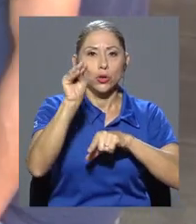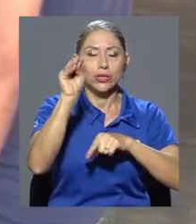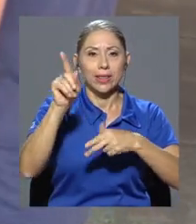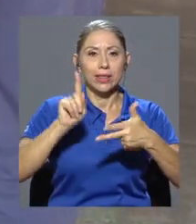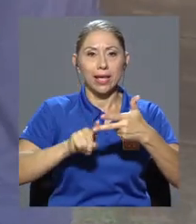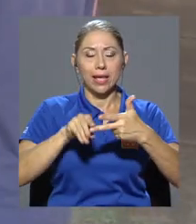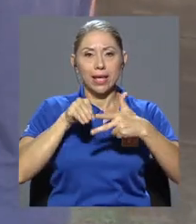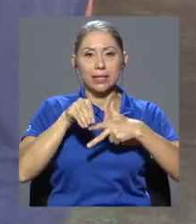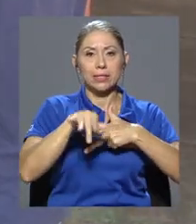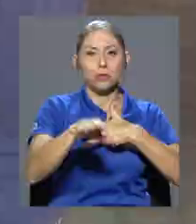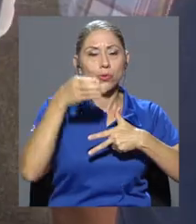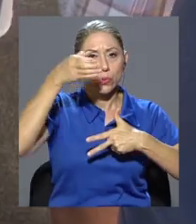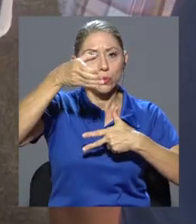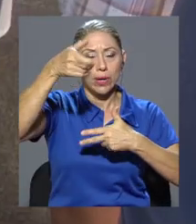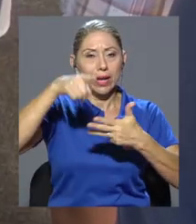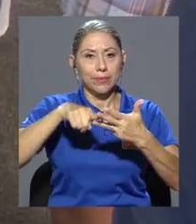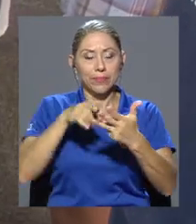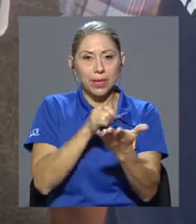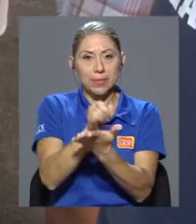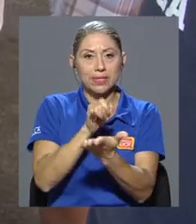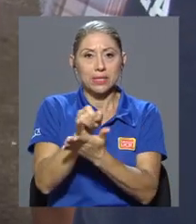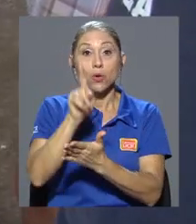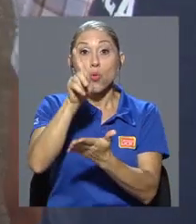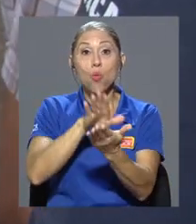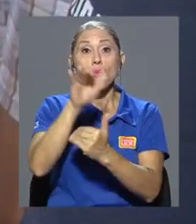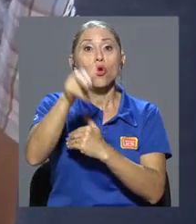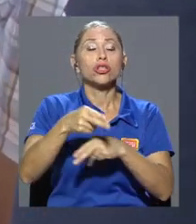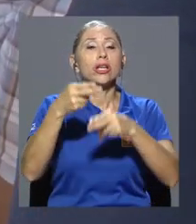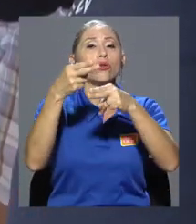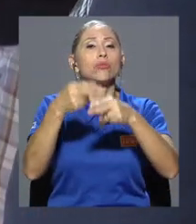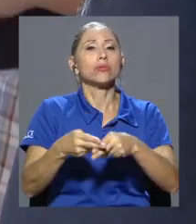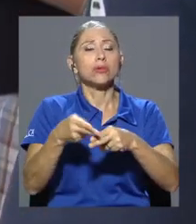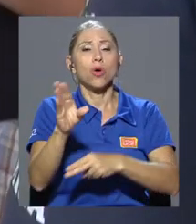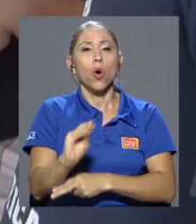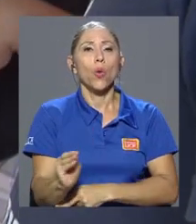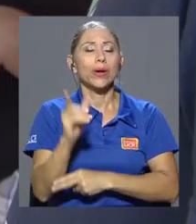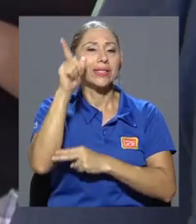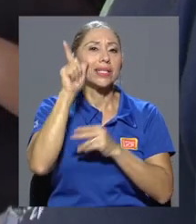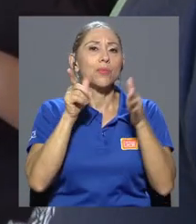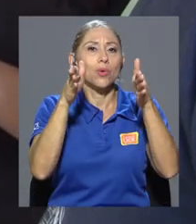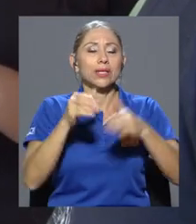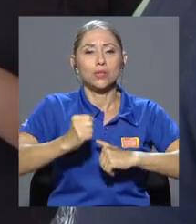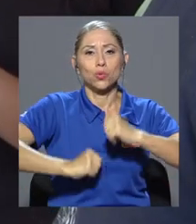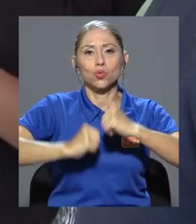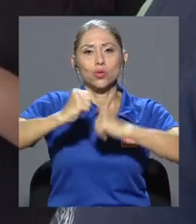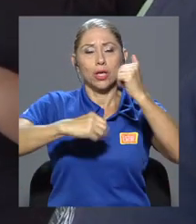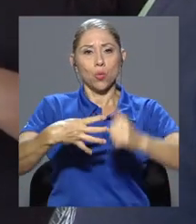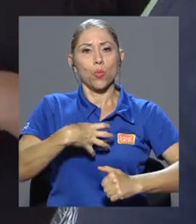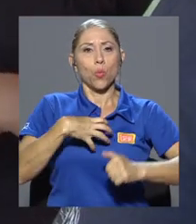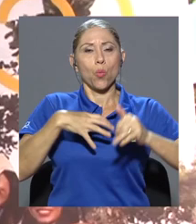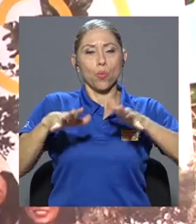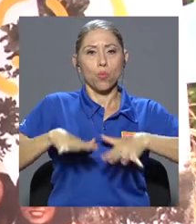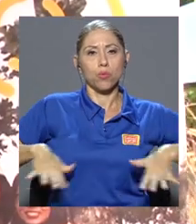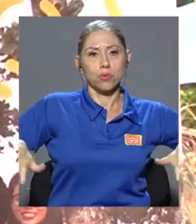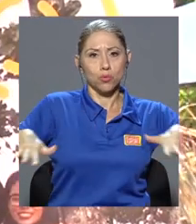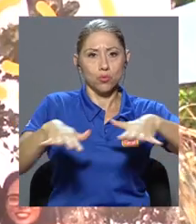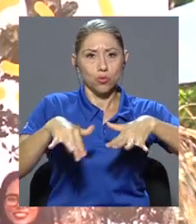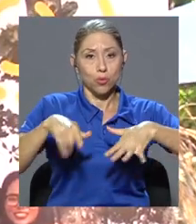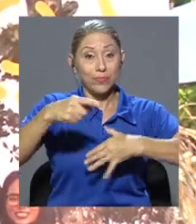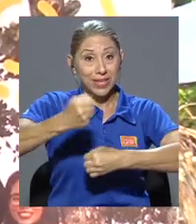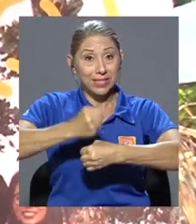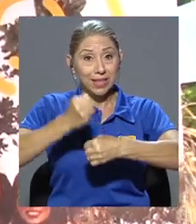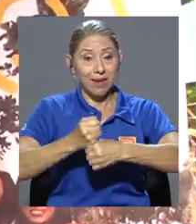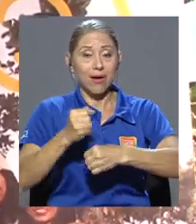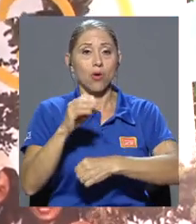y de investigación uno de los proyectos presentes fue joven el limonenses construyendo su propio entorno este